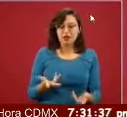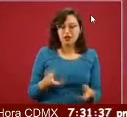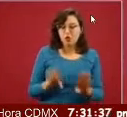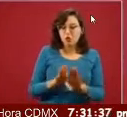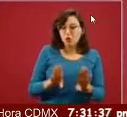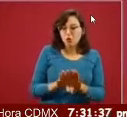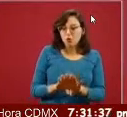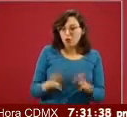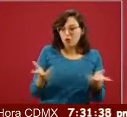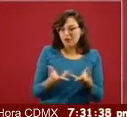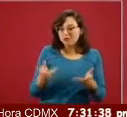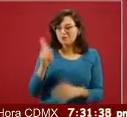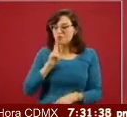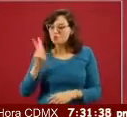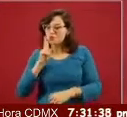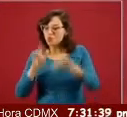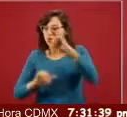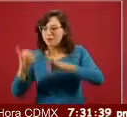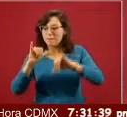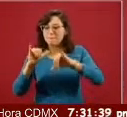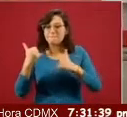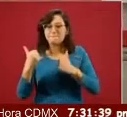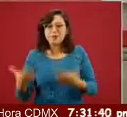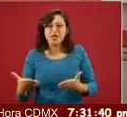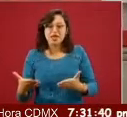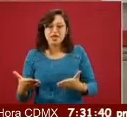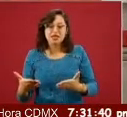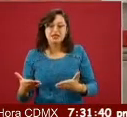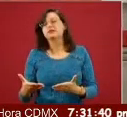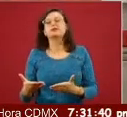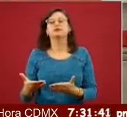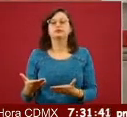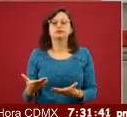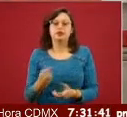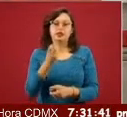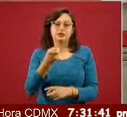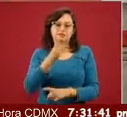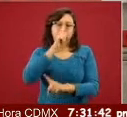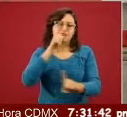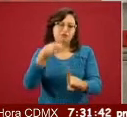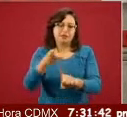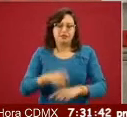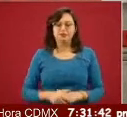las pruebas, es importante no perderlo de vista.